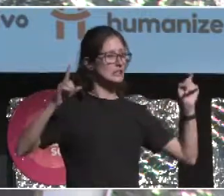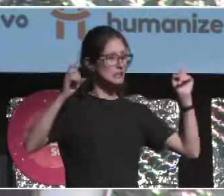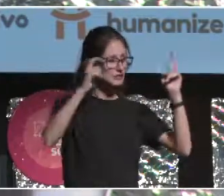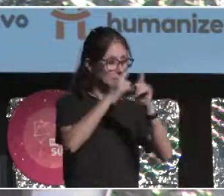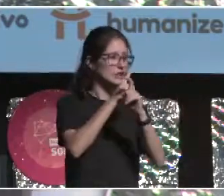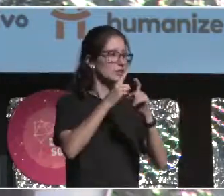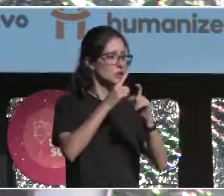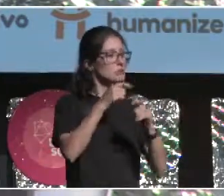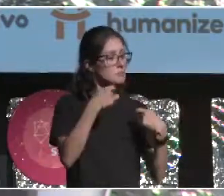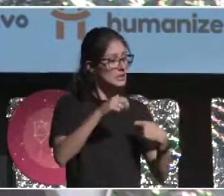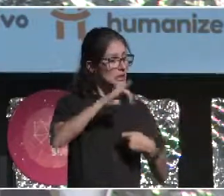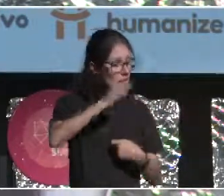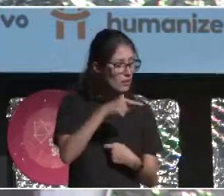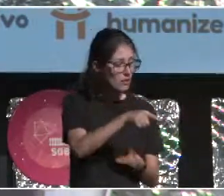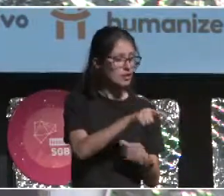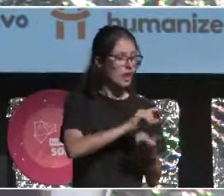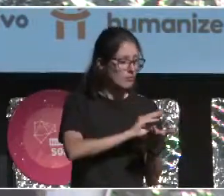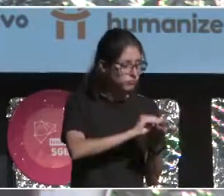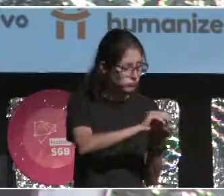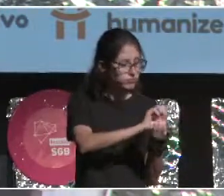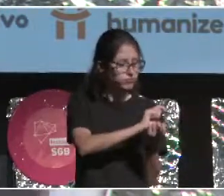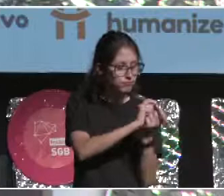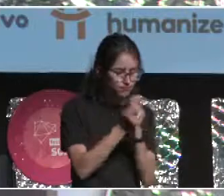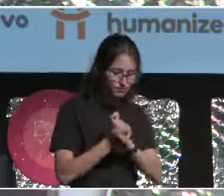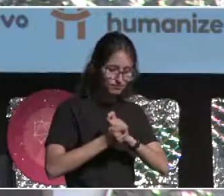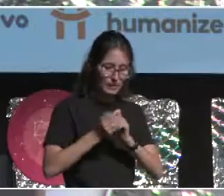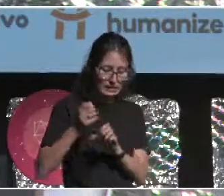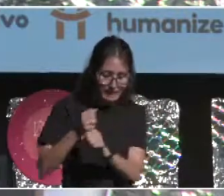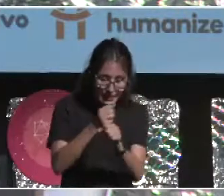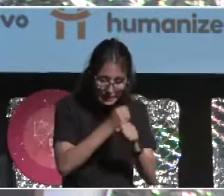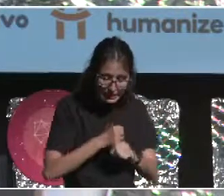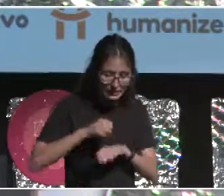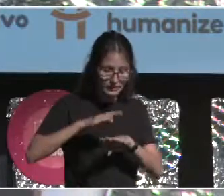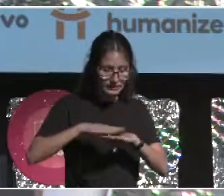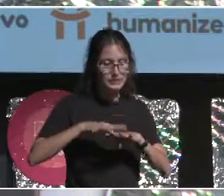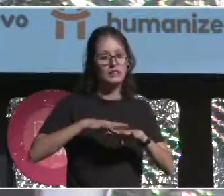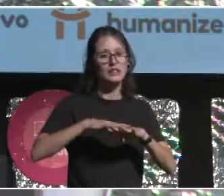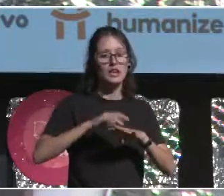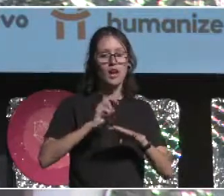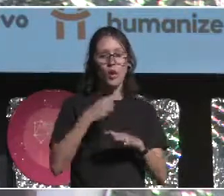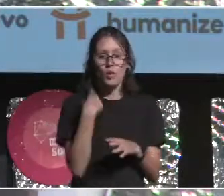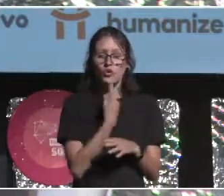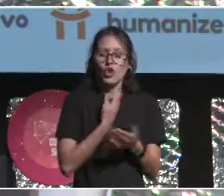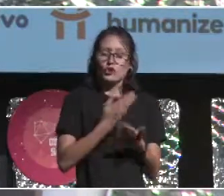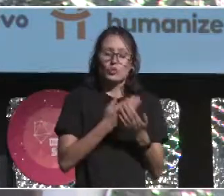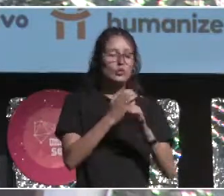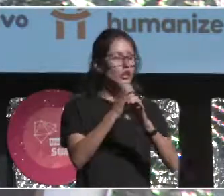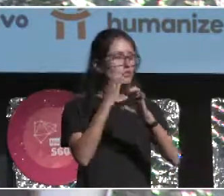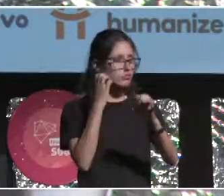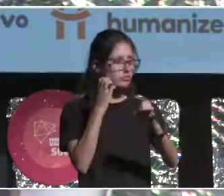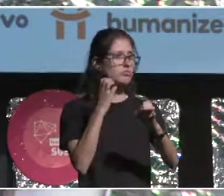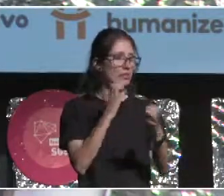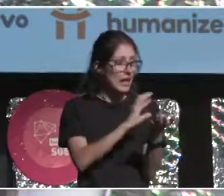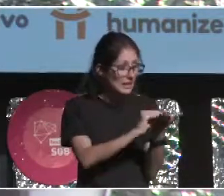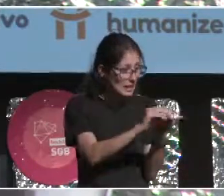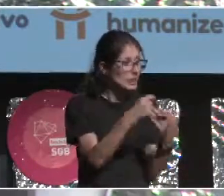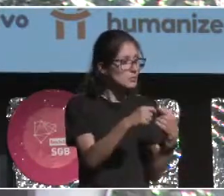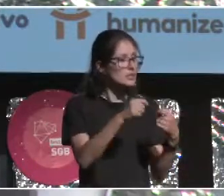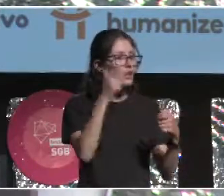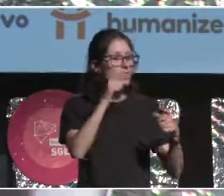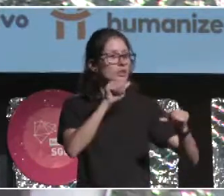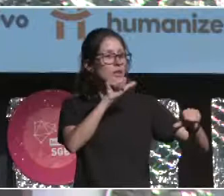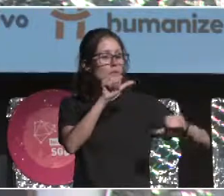podemos utilizar porque no estudiamos matemáticas o no estudiamos una ingeniería y demás. No es así. Los datos tienen que cambiar